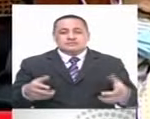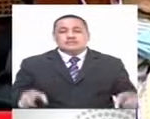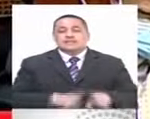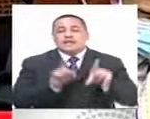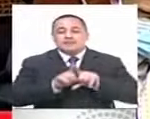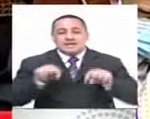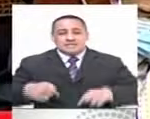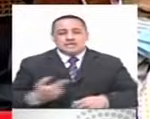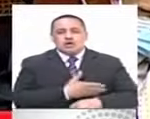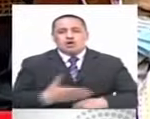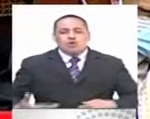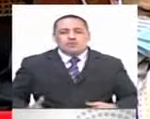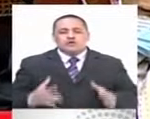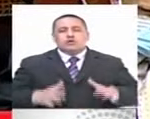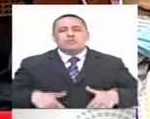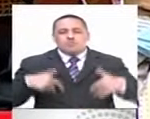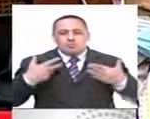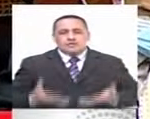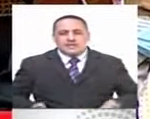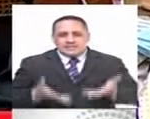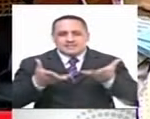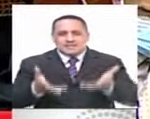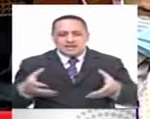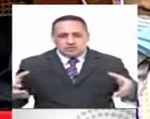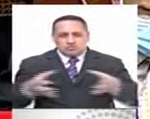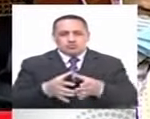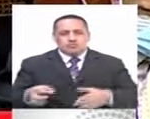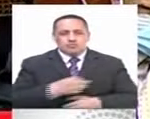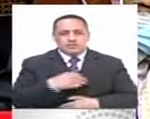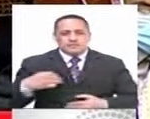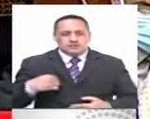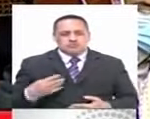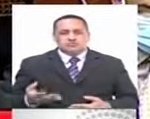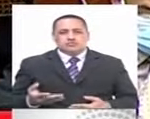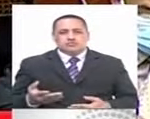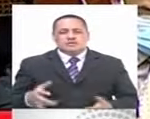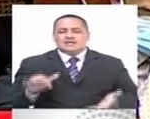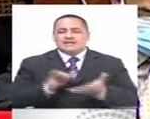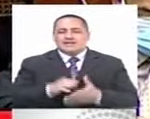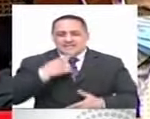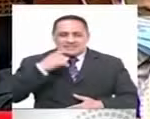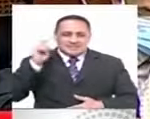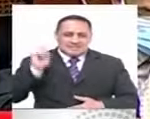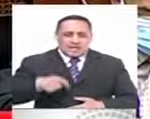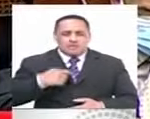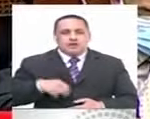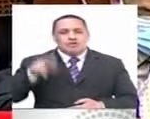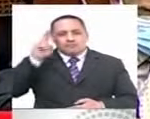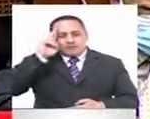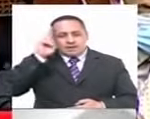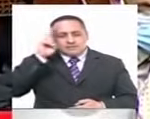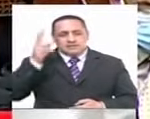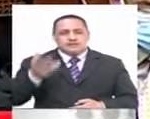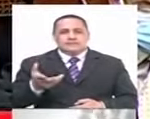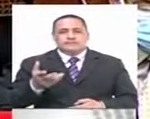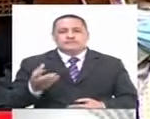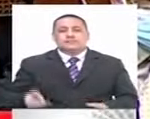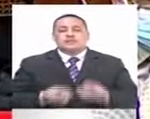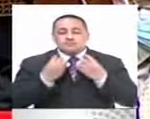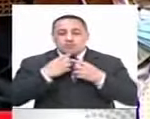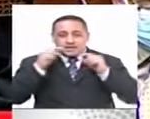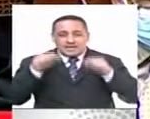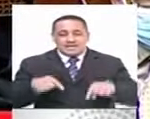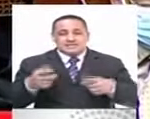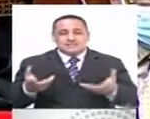este gobierno pueda darles un gabinete que merezca la confianza. Porque